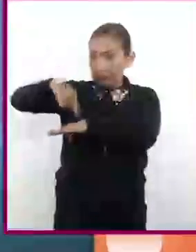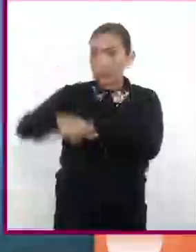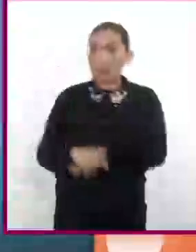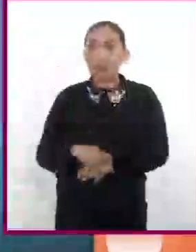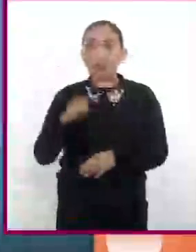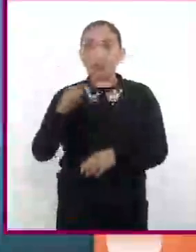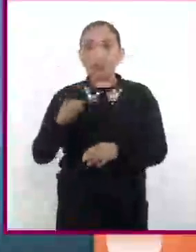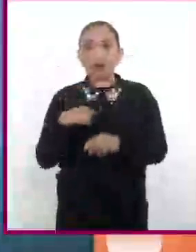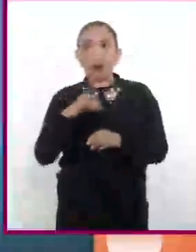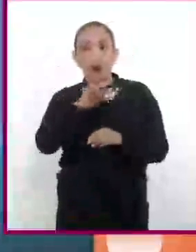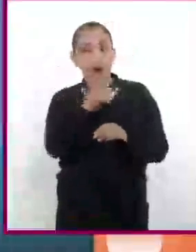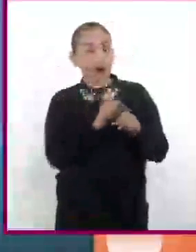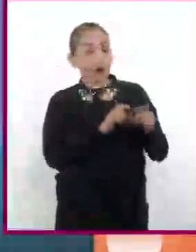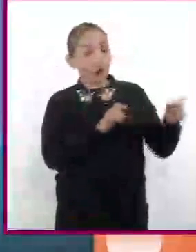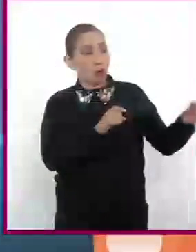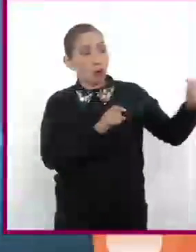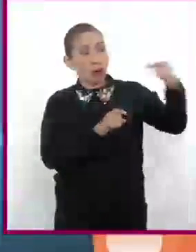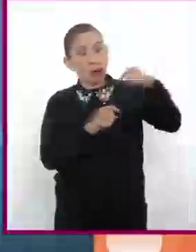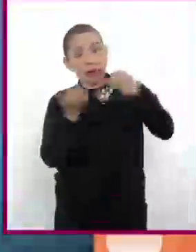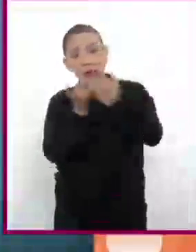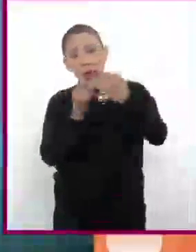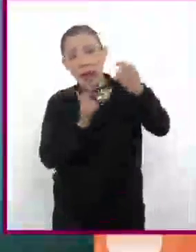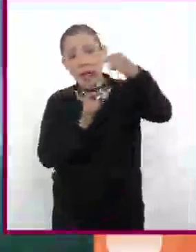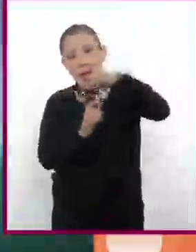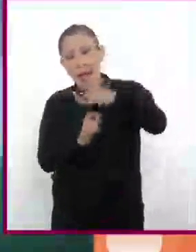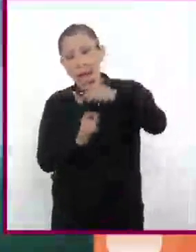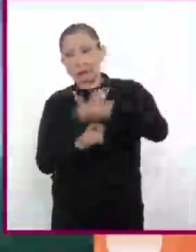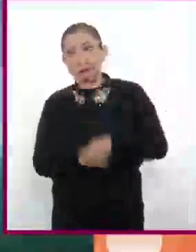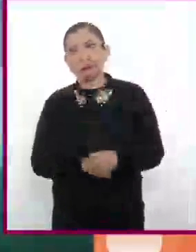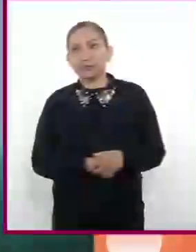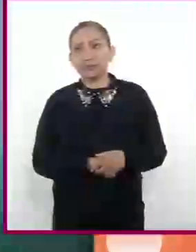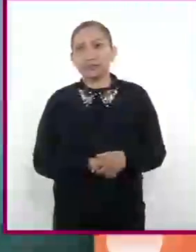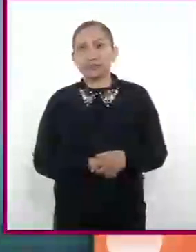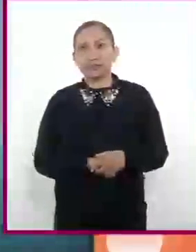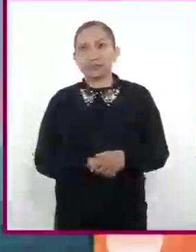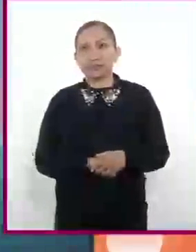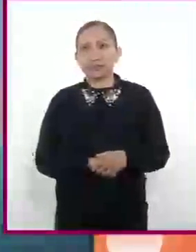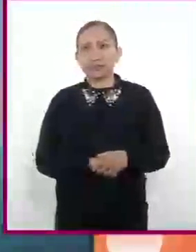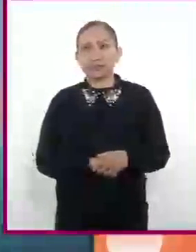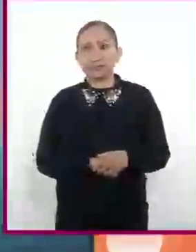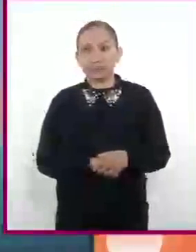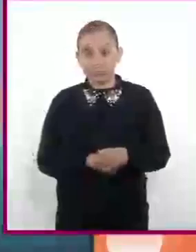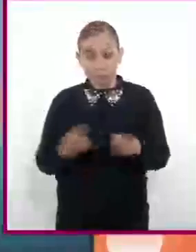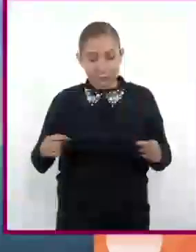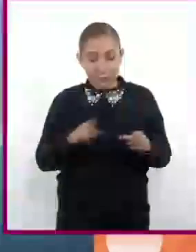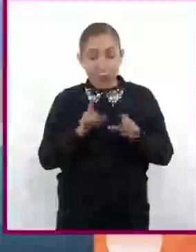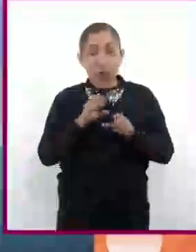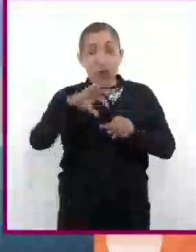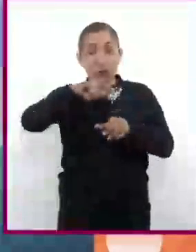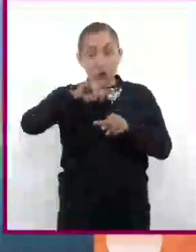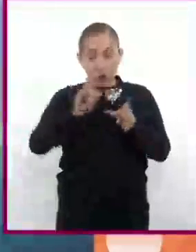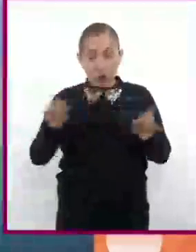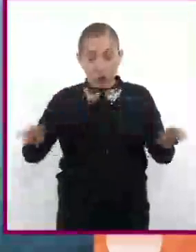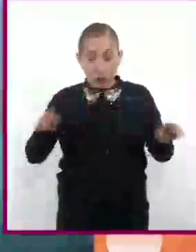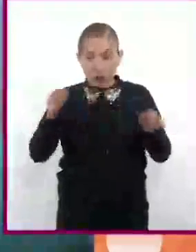vaso fijaremos el otro cable de la misma forma. Unimos los cables a los polos del socket del foco.